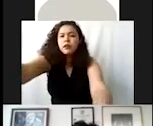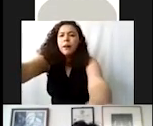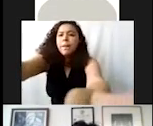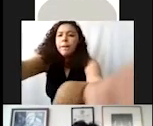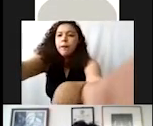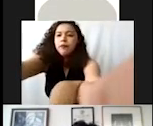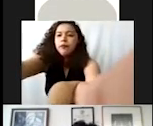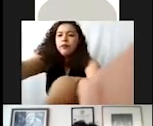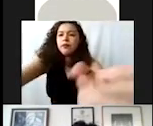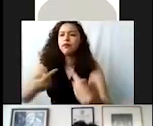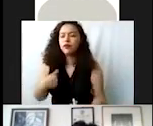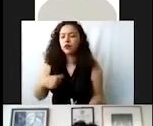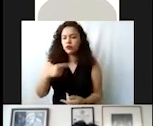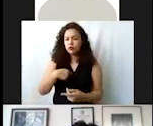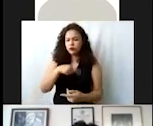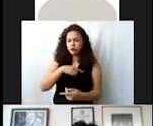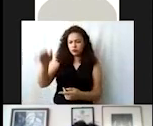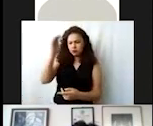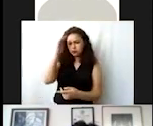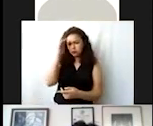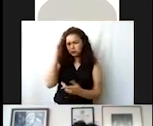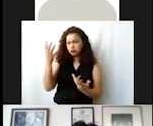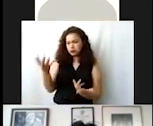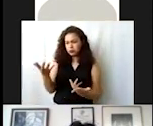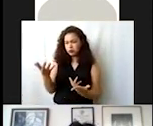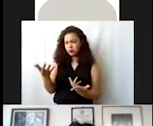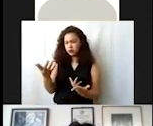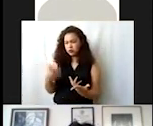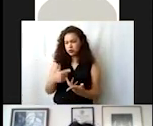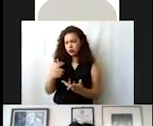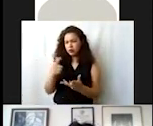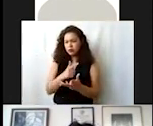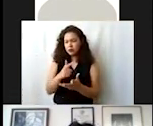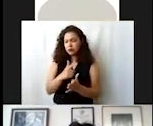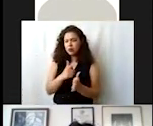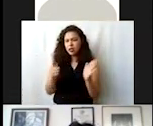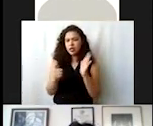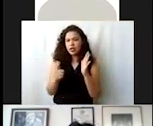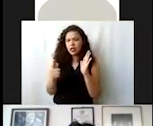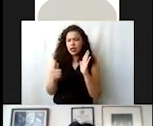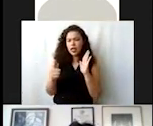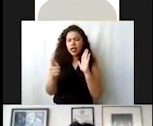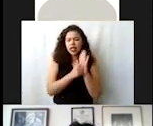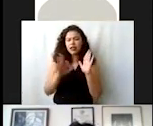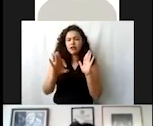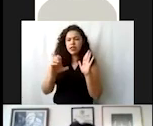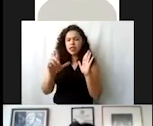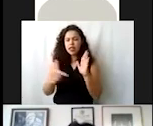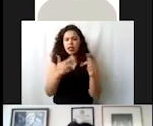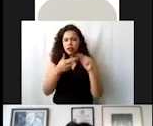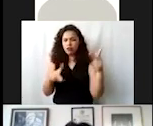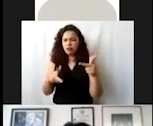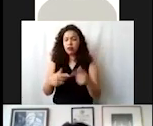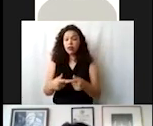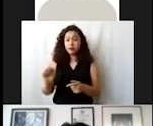caigamos en los supuestos de delitos de defraudación fiscal, ¿sí? Y